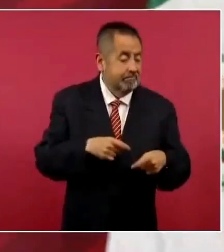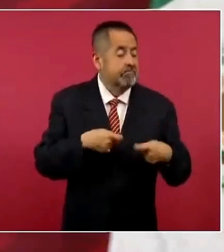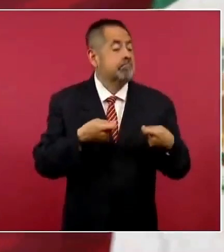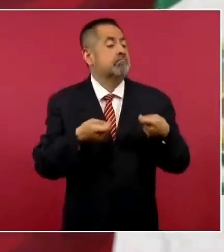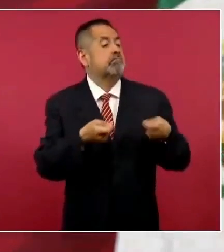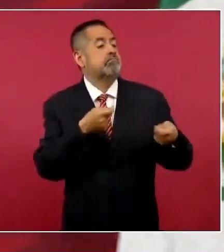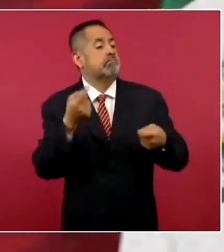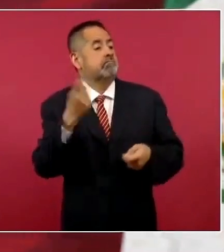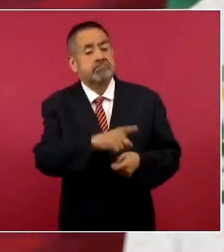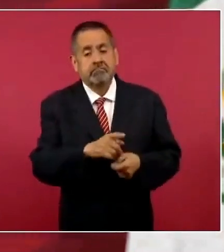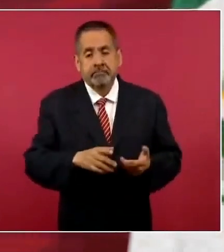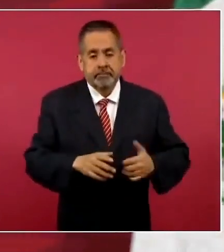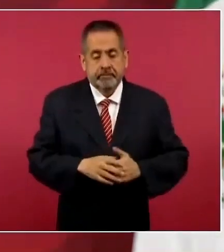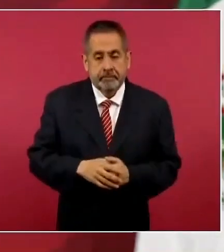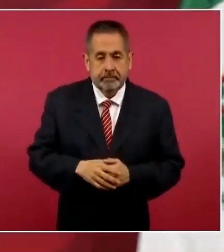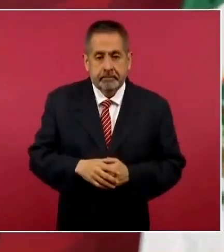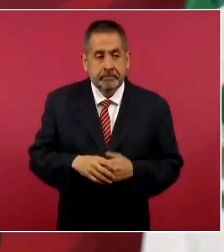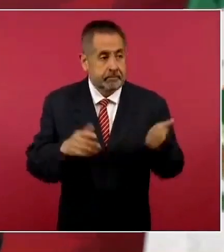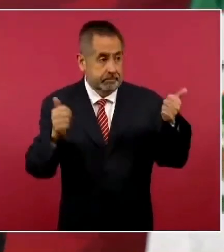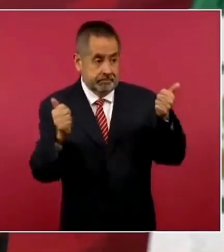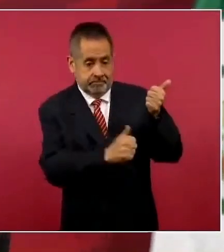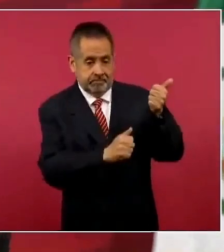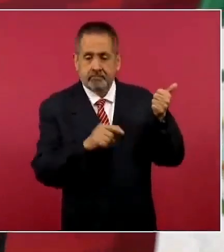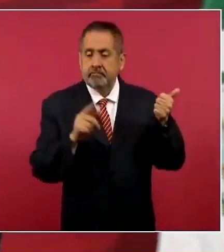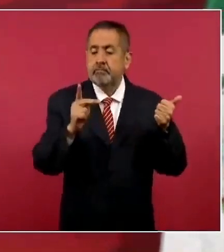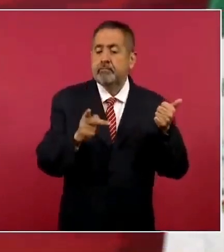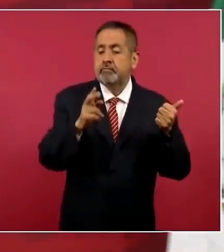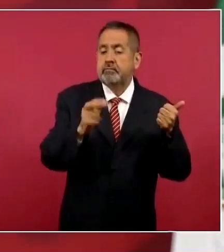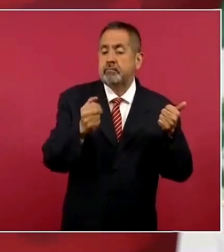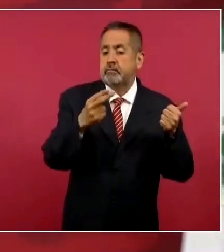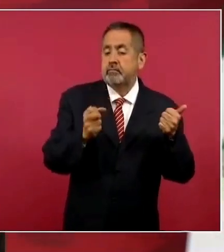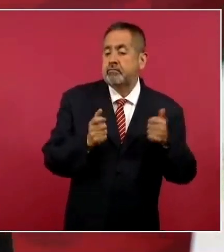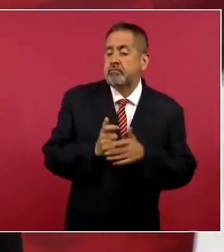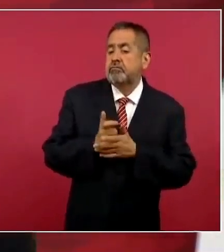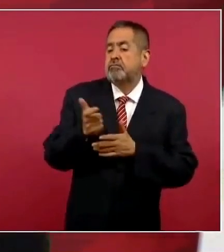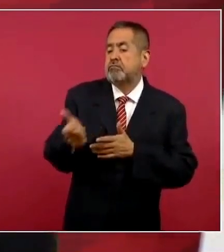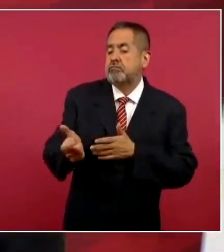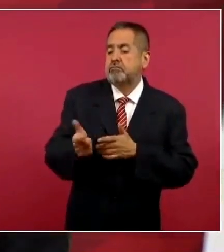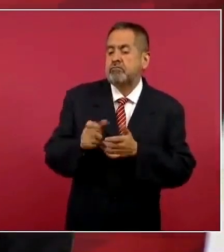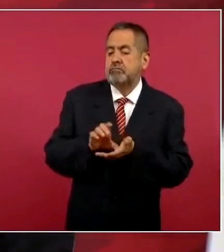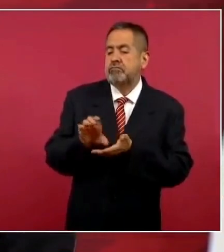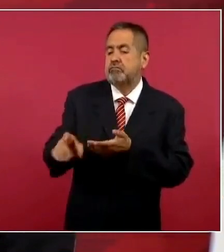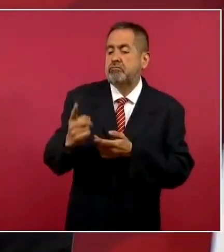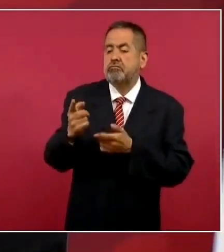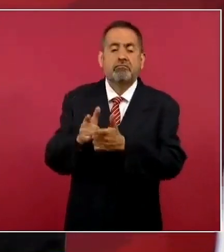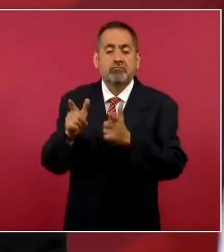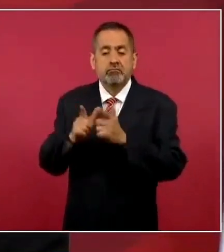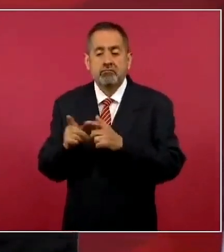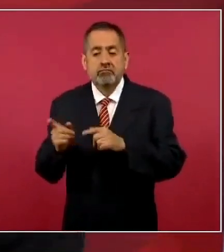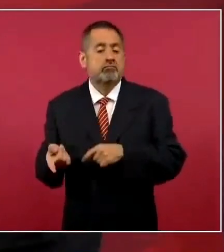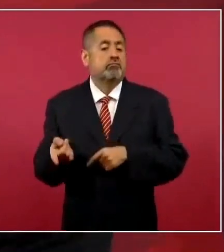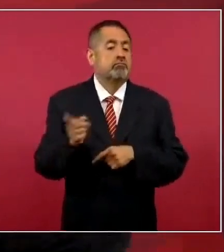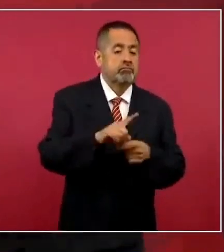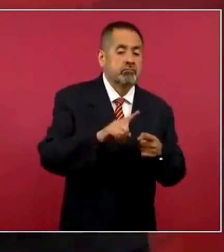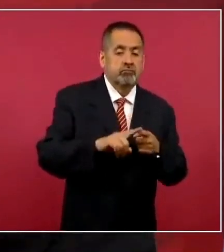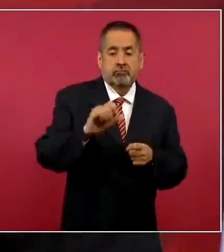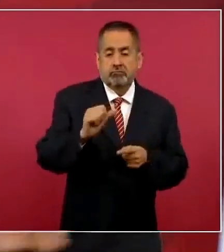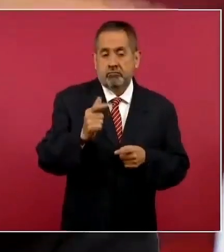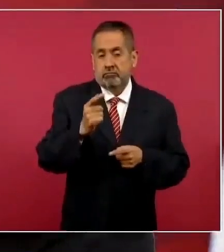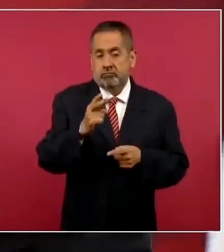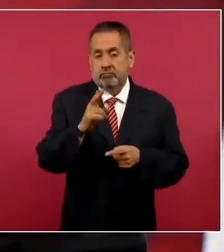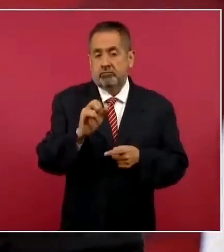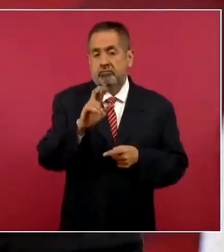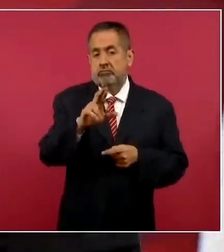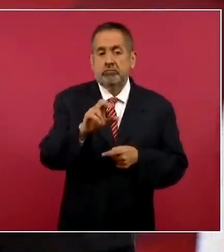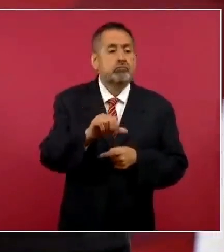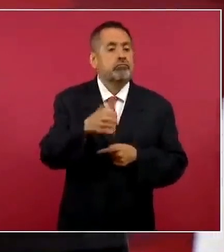Tenían a Krause encabezando un grupo y a Aguilar Camín encabezando